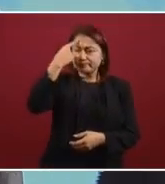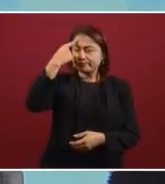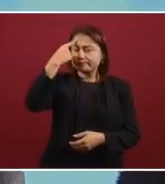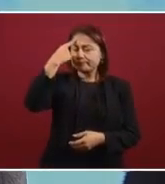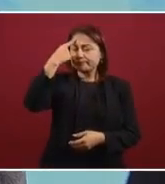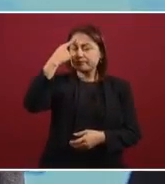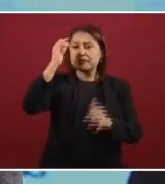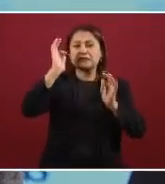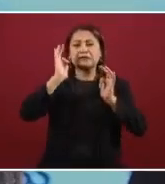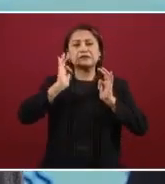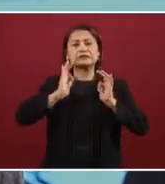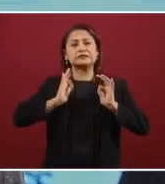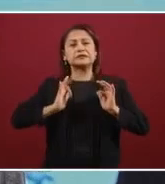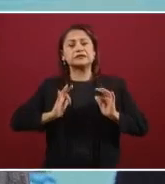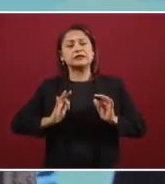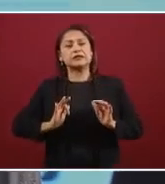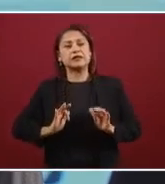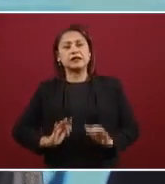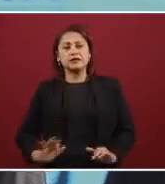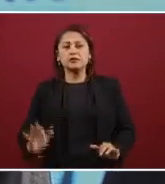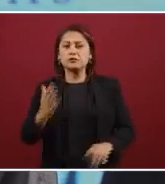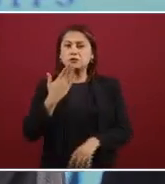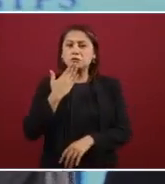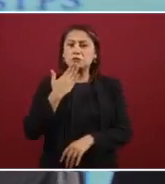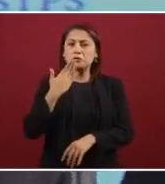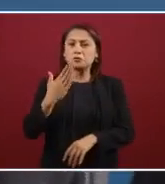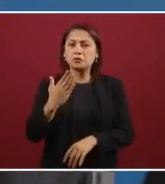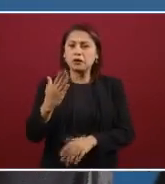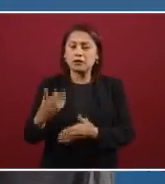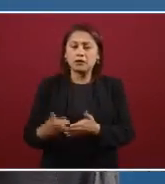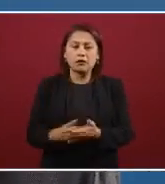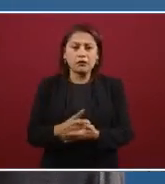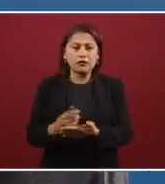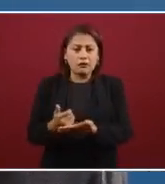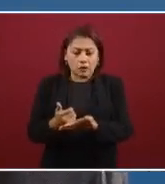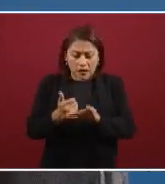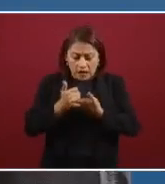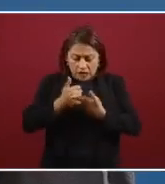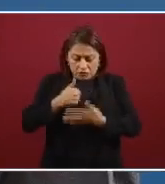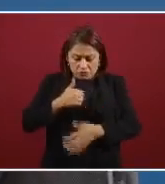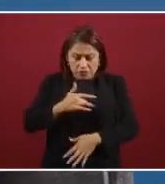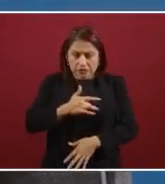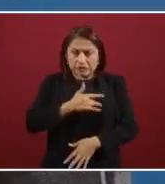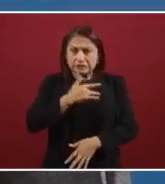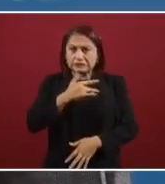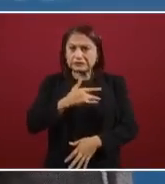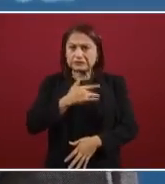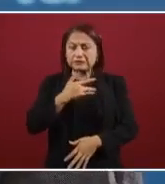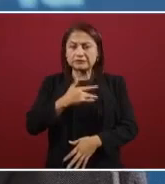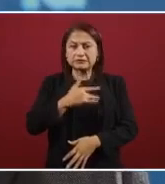las sustancias psicoactivas se vuelven en elementos de